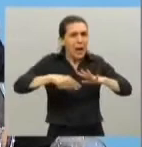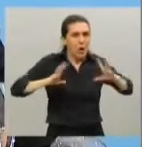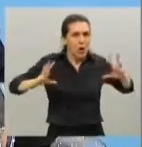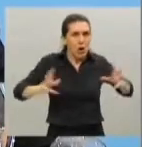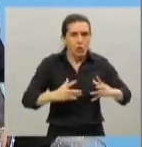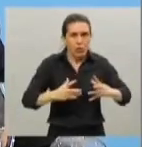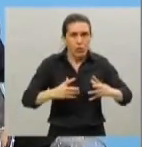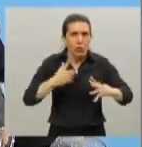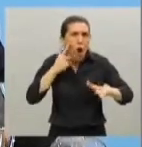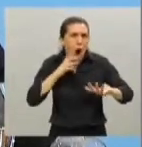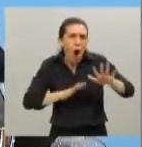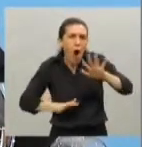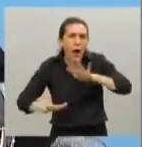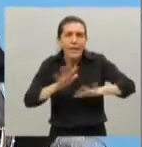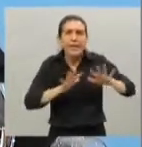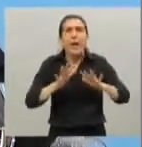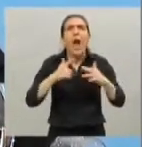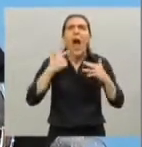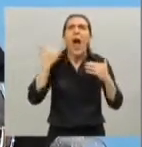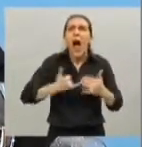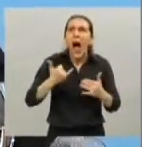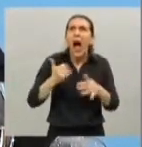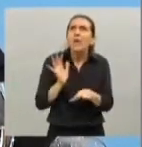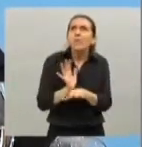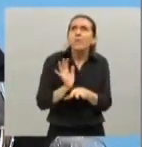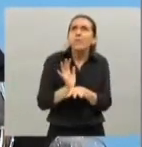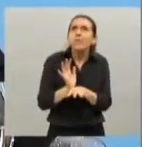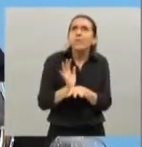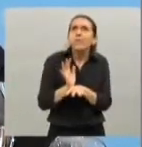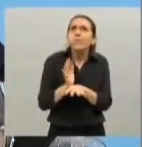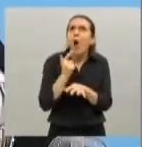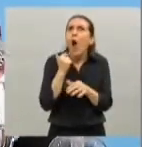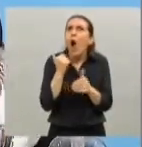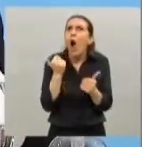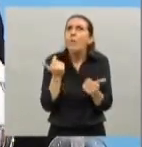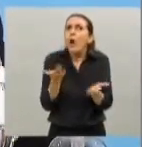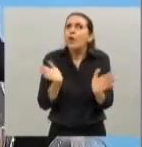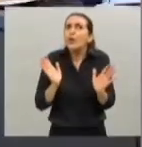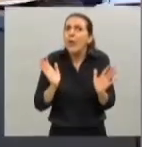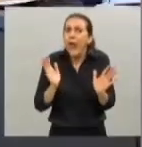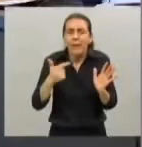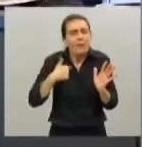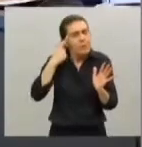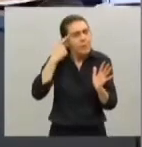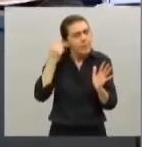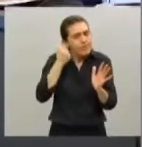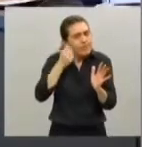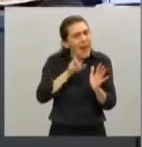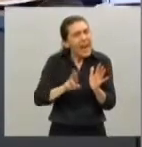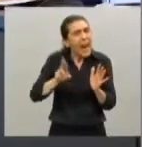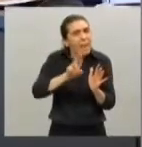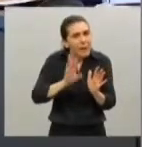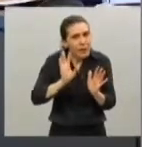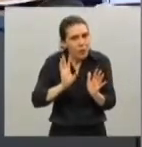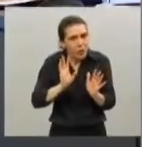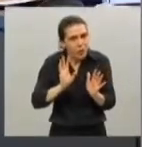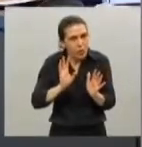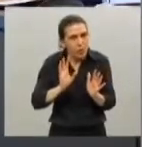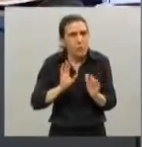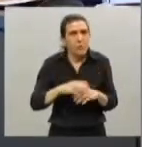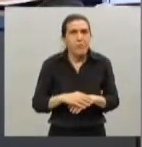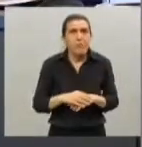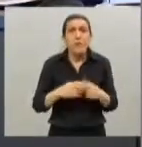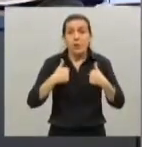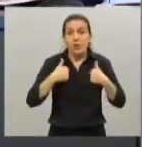más compleja, es decir, no es lineal, porque si bien el presidente colocó en un primer momento el tema de la salud y la enfermedad y dejó claro